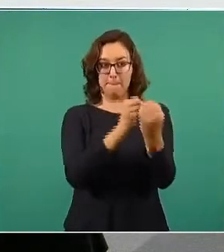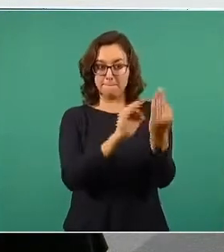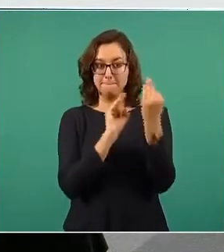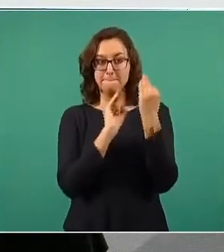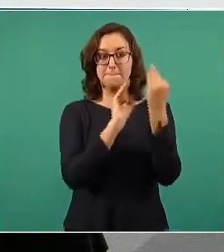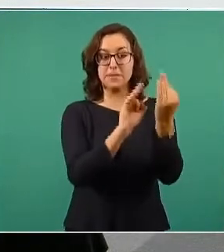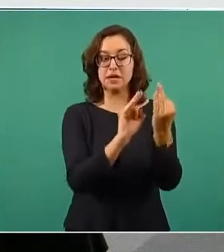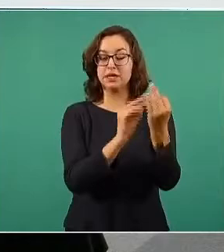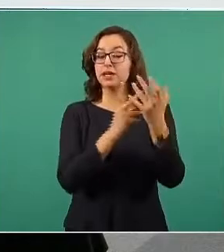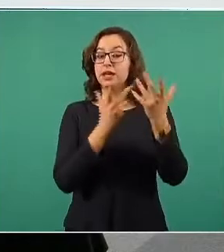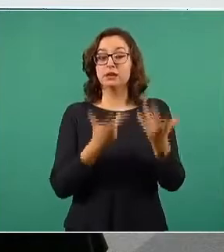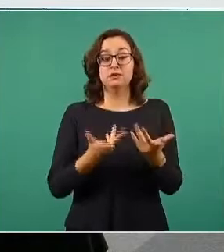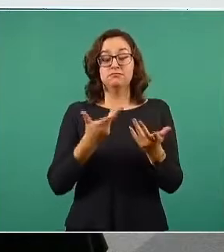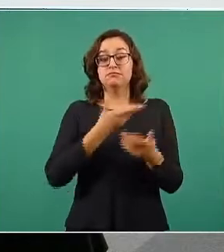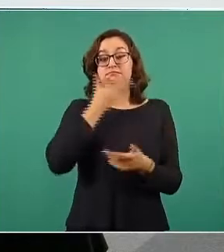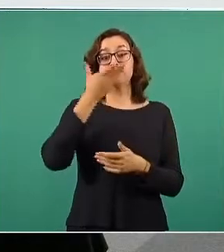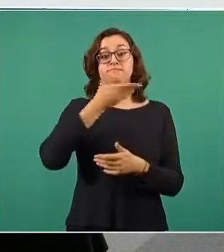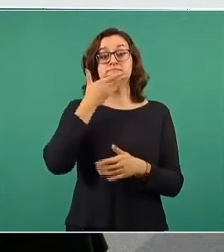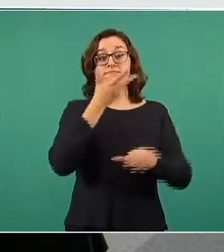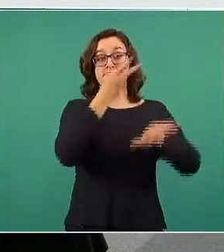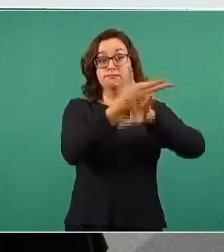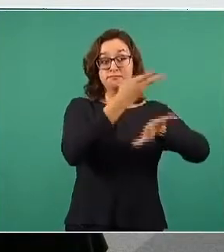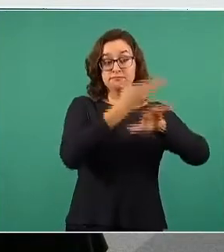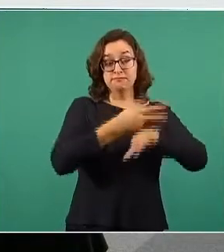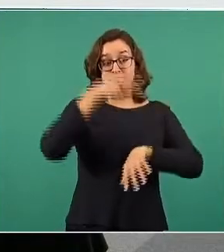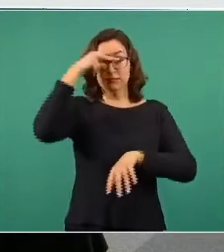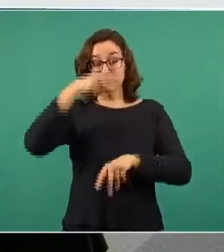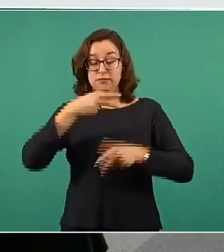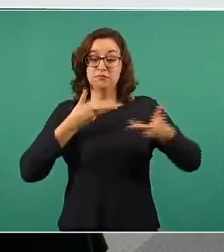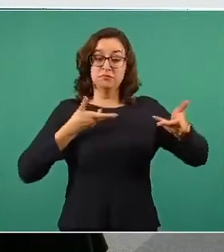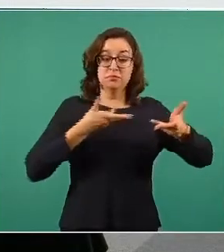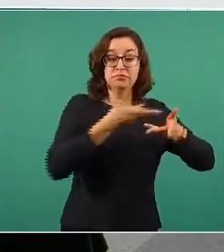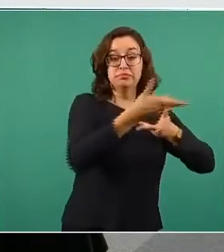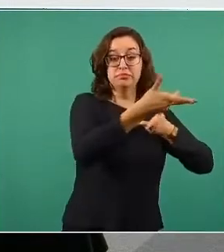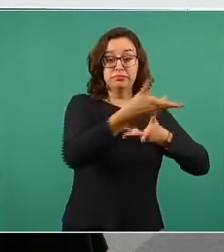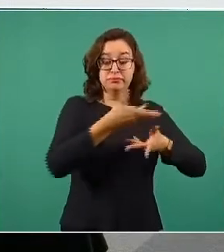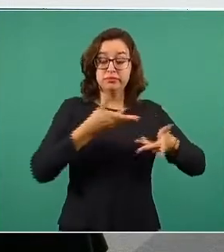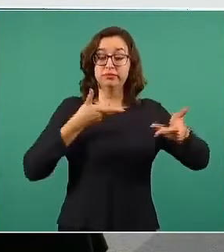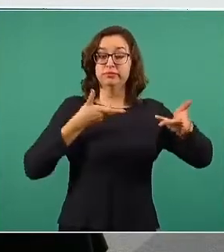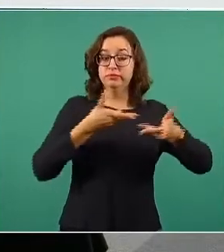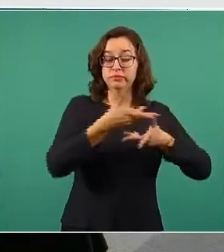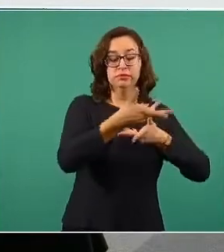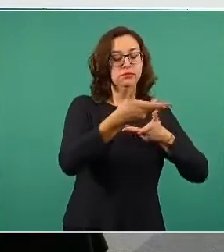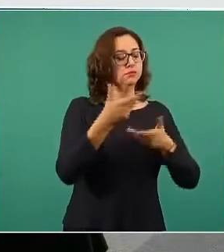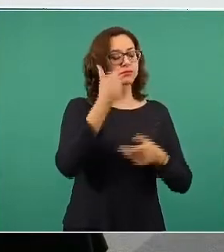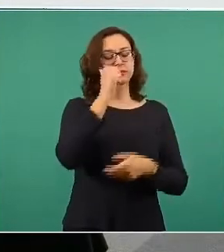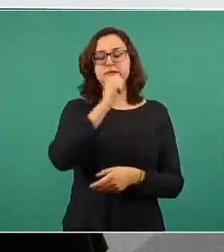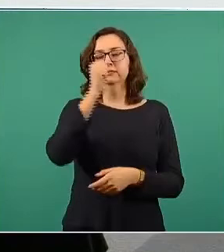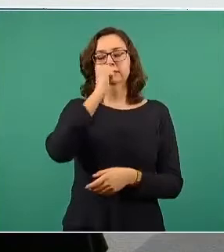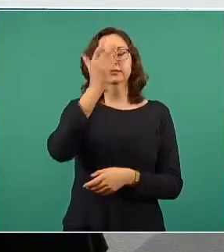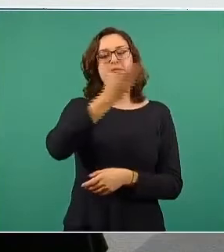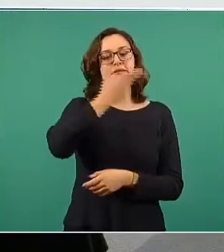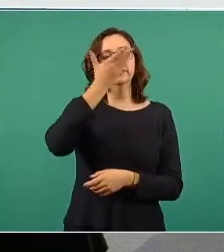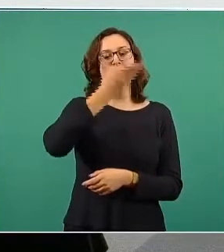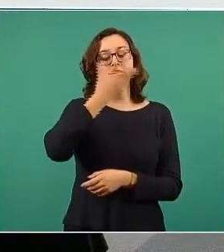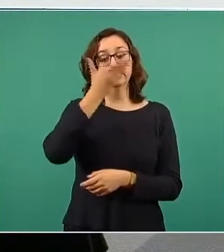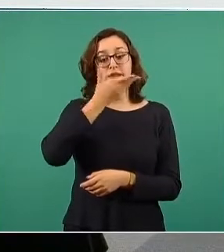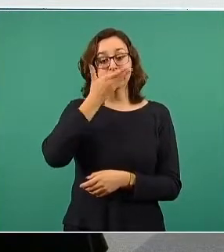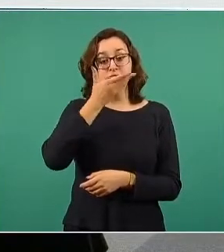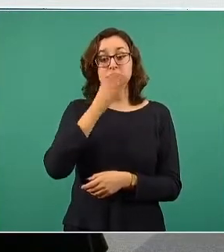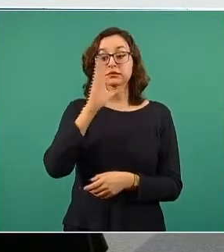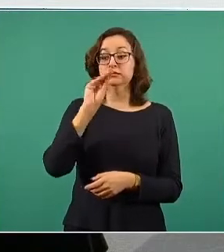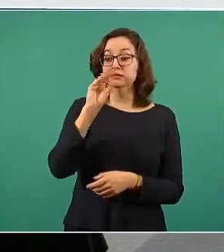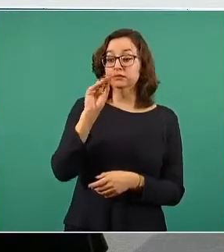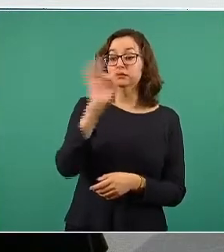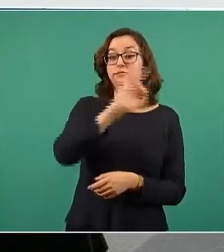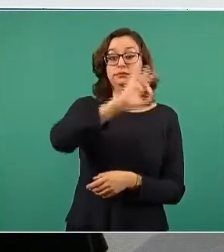comunidad binacional en la que existe una enorme movilidad a uno y otro lado de la frontera. 90% de los